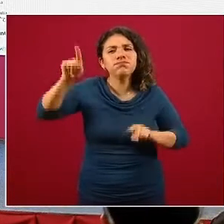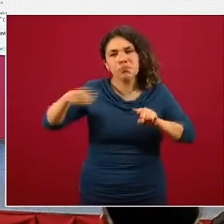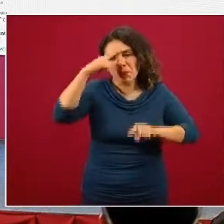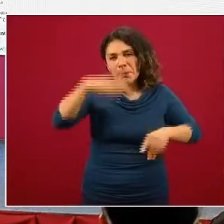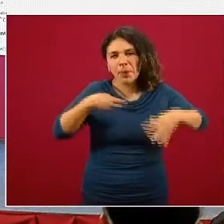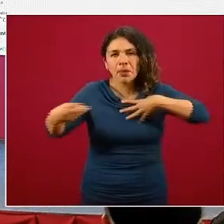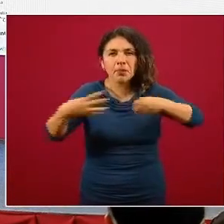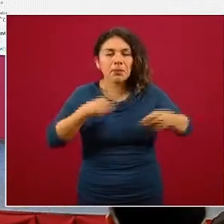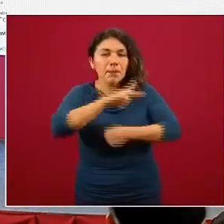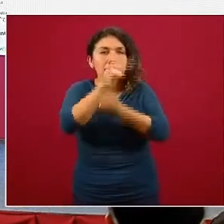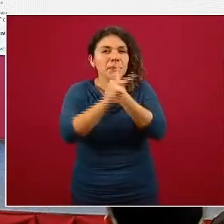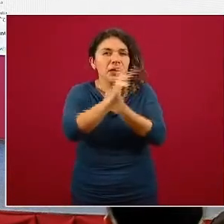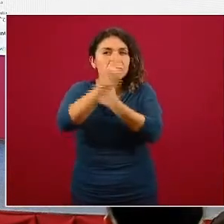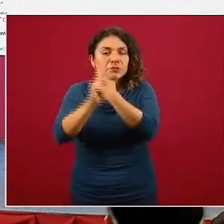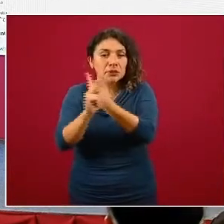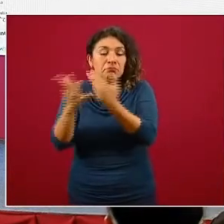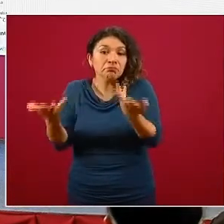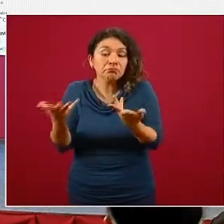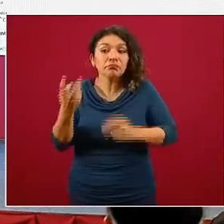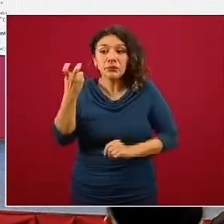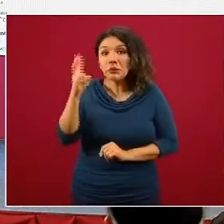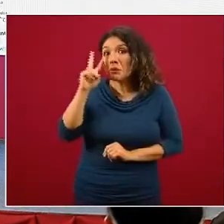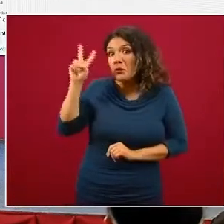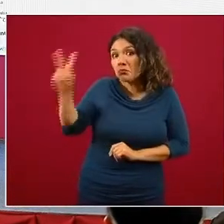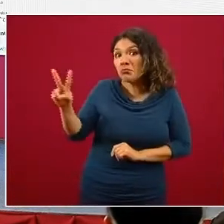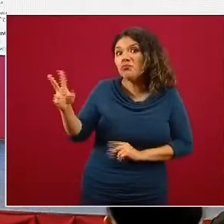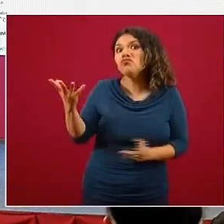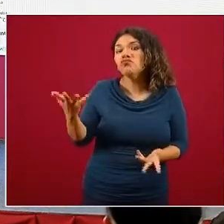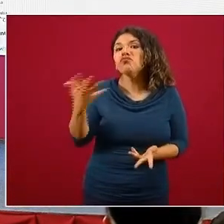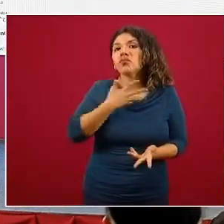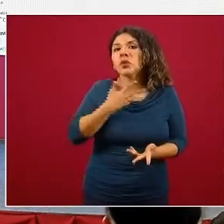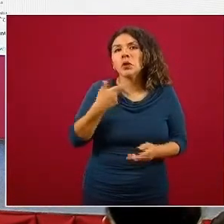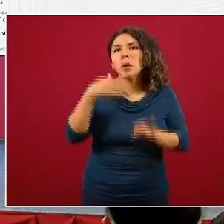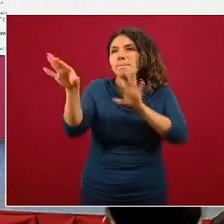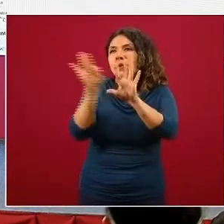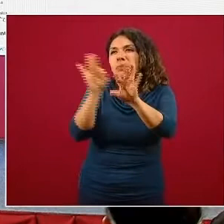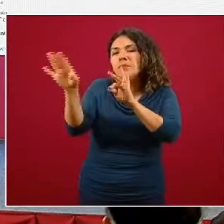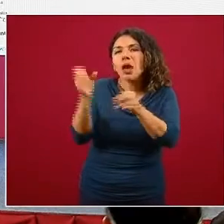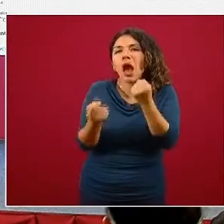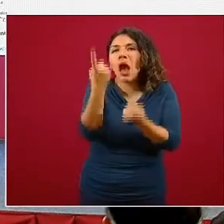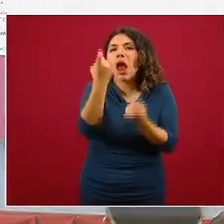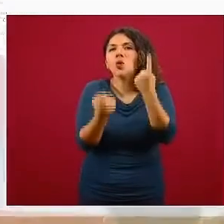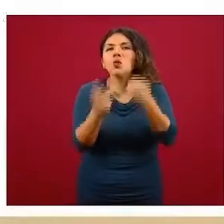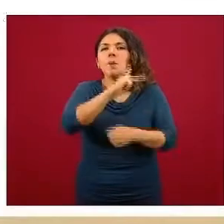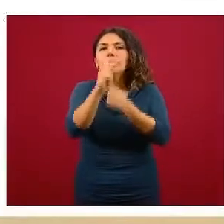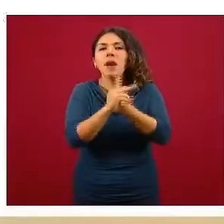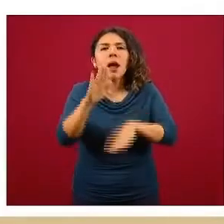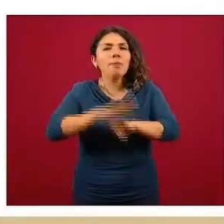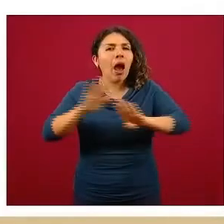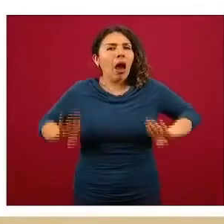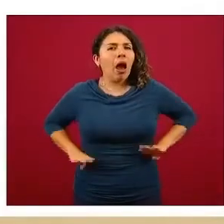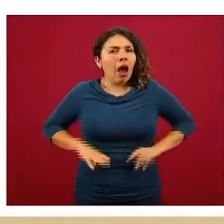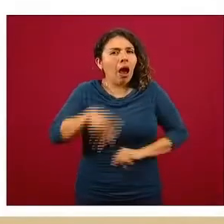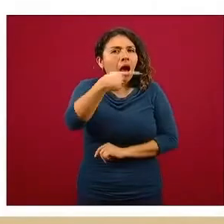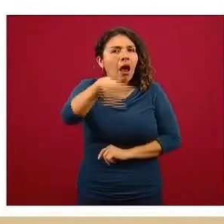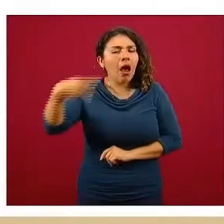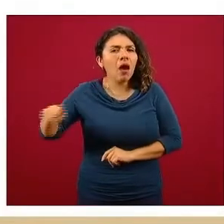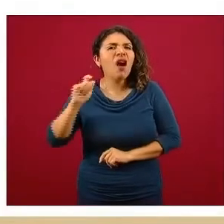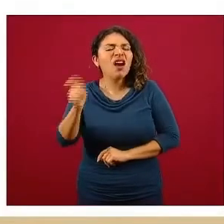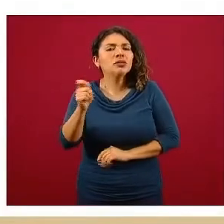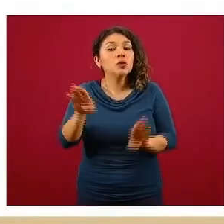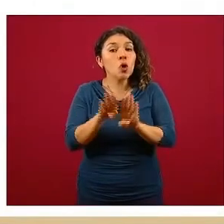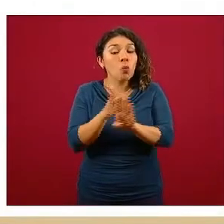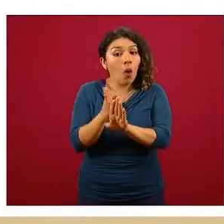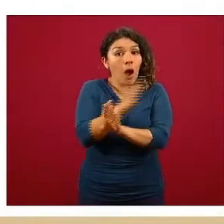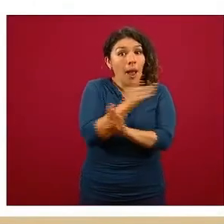los países y pues observarán, ¿no?, que hemos elegido algunos países muy particulares que fueron en los que en